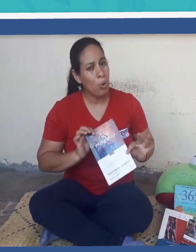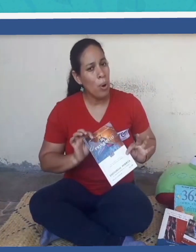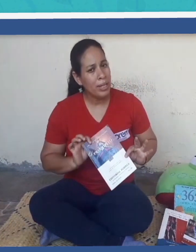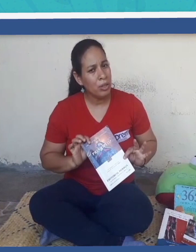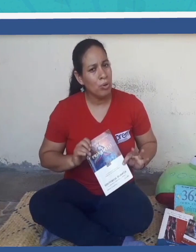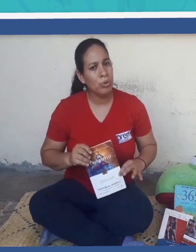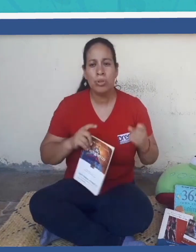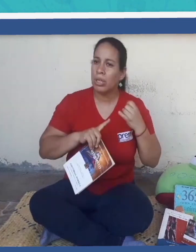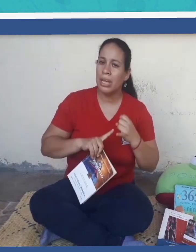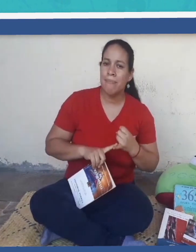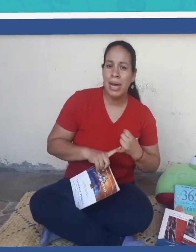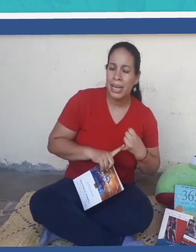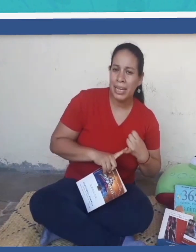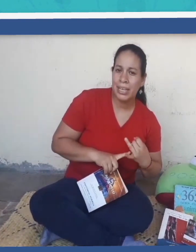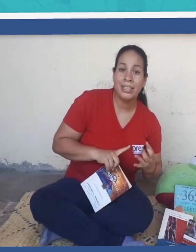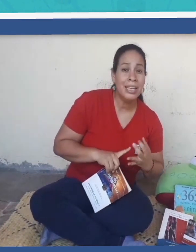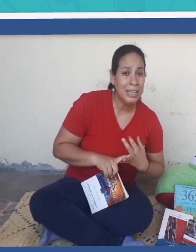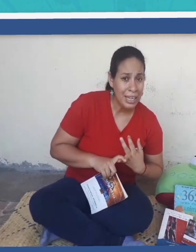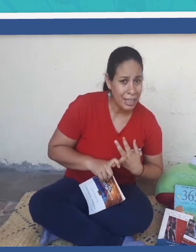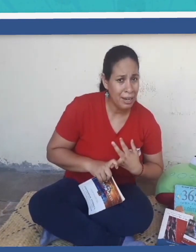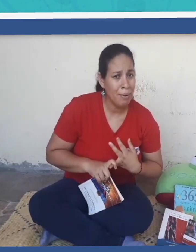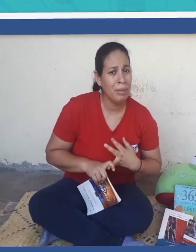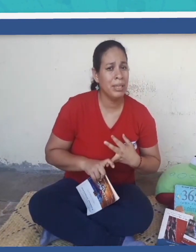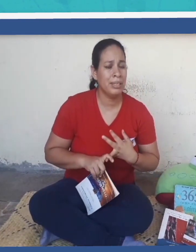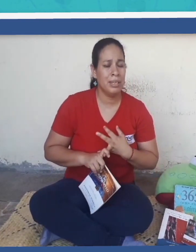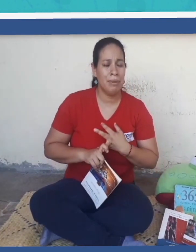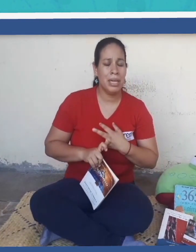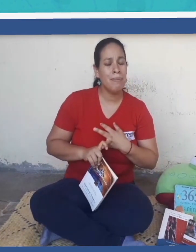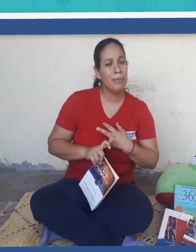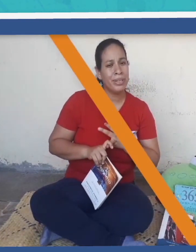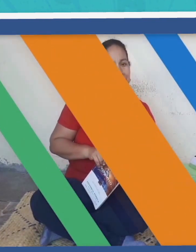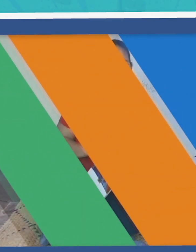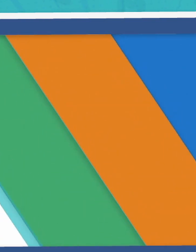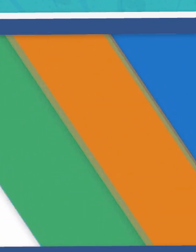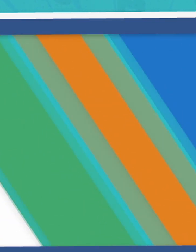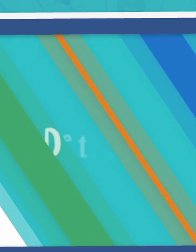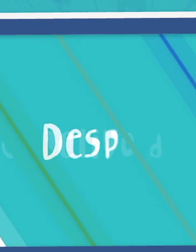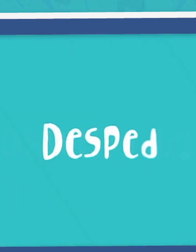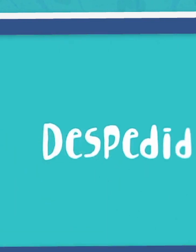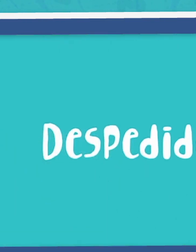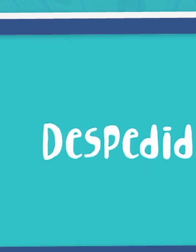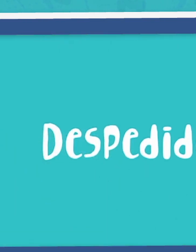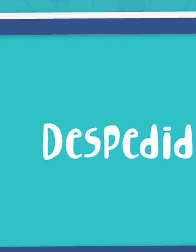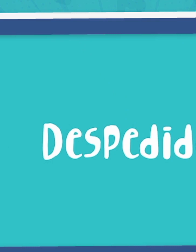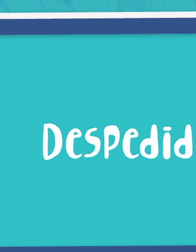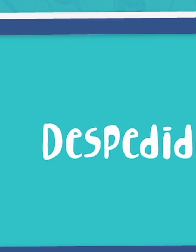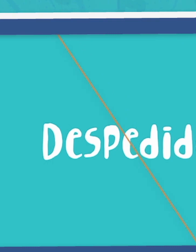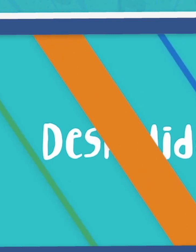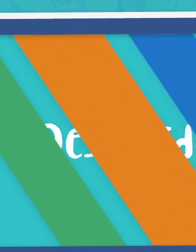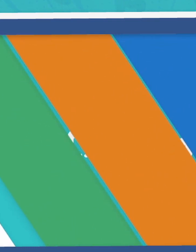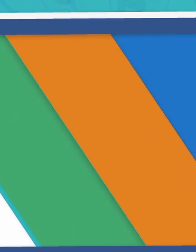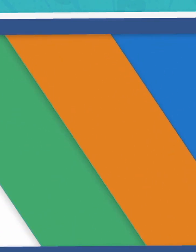ser cuentos e imágenes y títeres, mamitas, también es importante. Nos